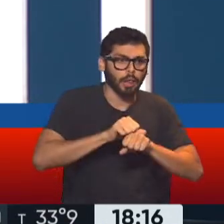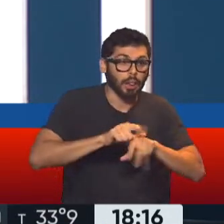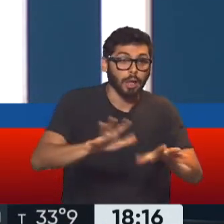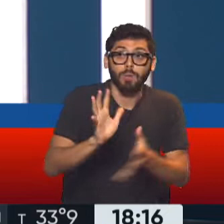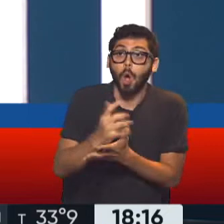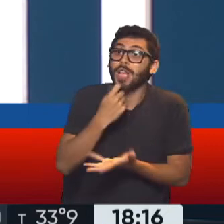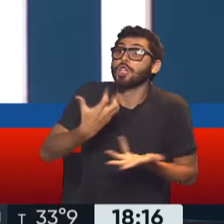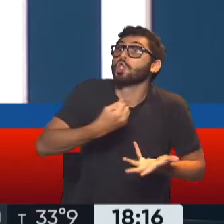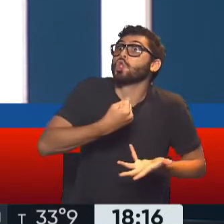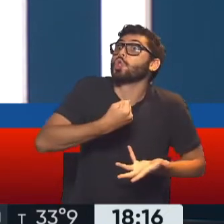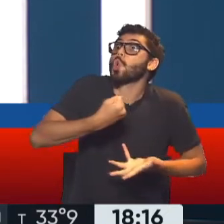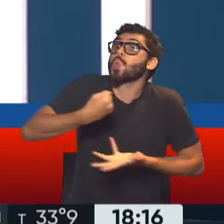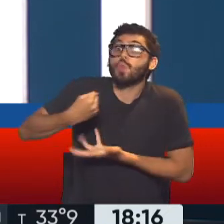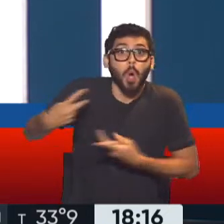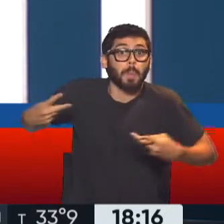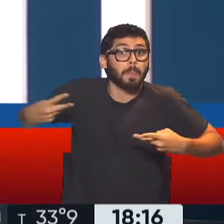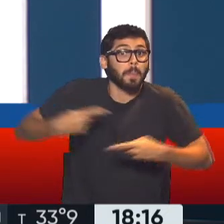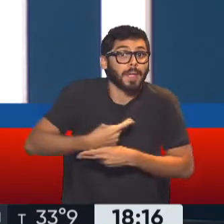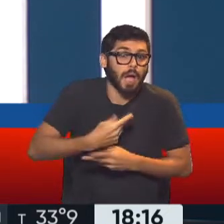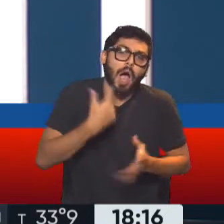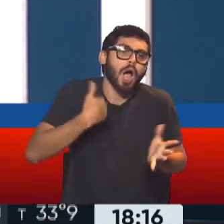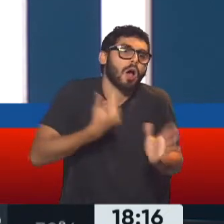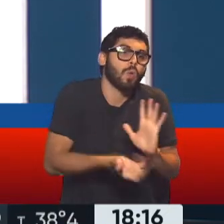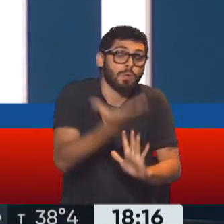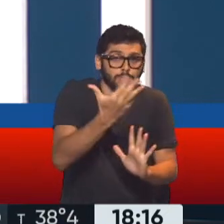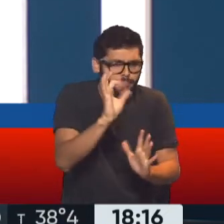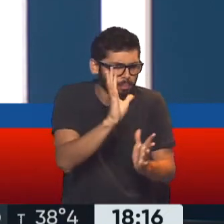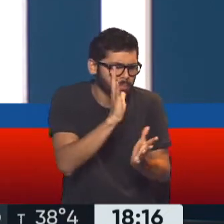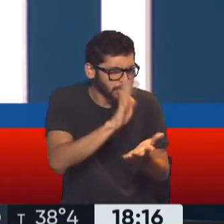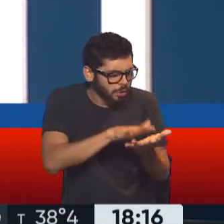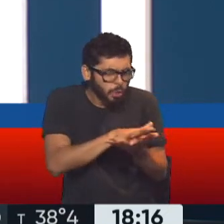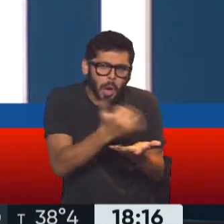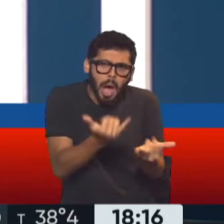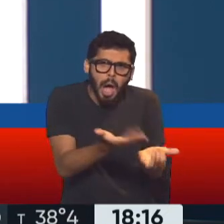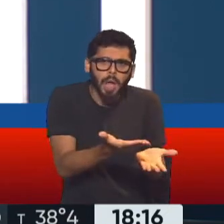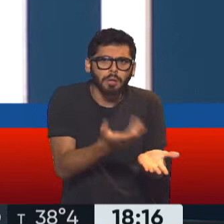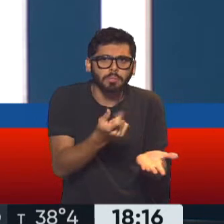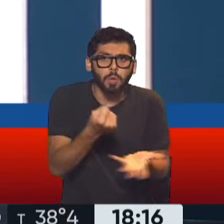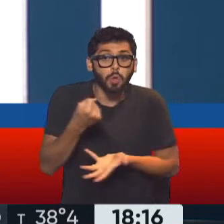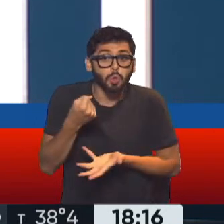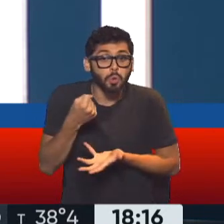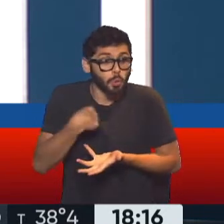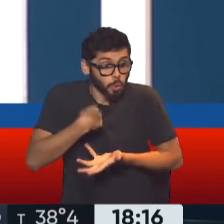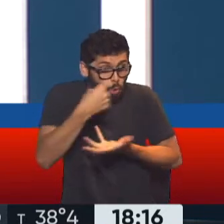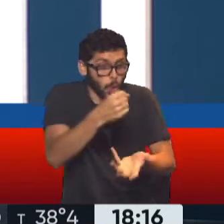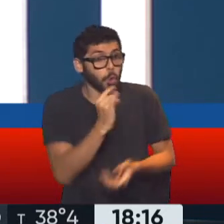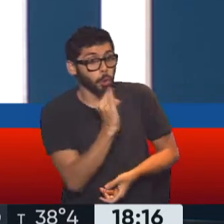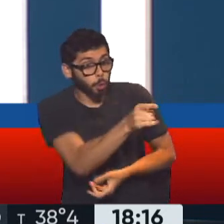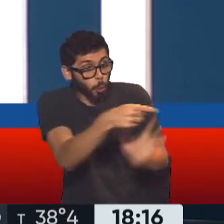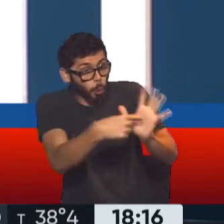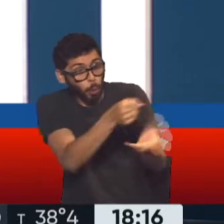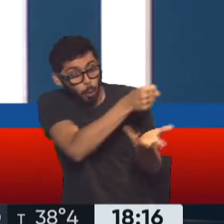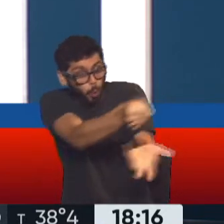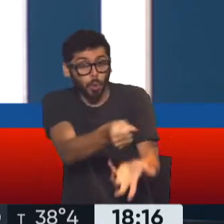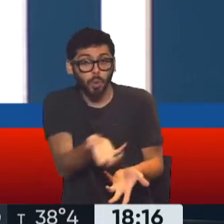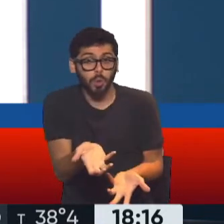los subsidios, tengo que subir el colectivo, sí, cuando existe una alternativa intermedia, y es que la plata de los subsidios salga de la caja de la ciudad. Evidentemente es algo que el